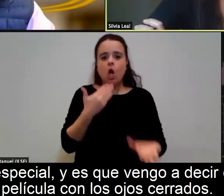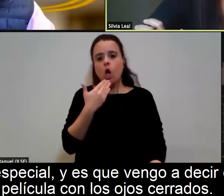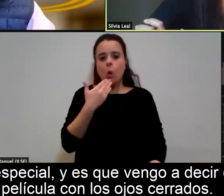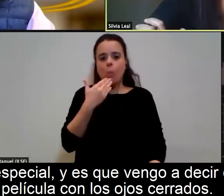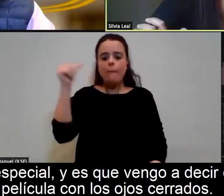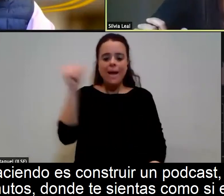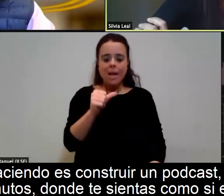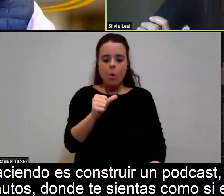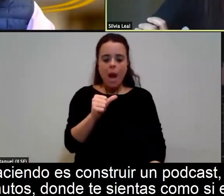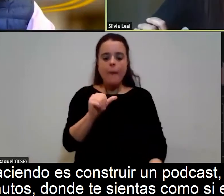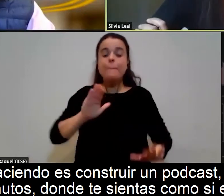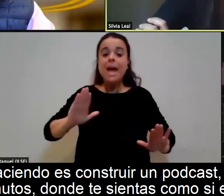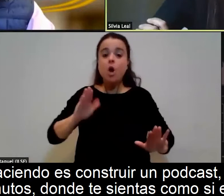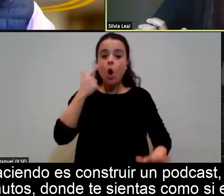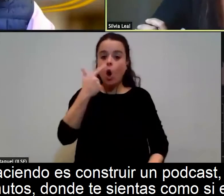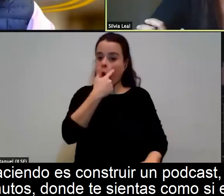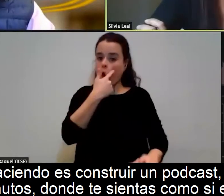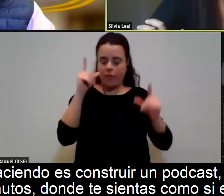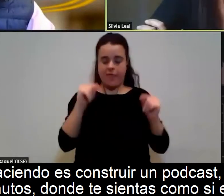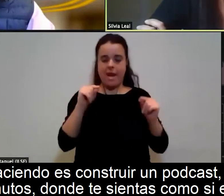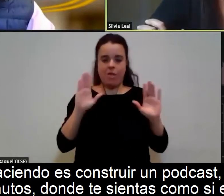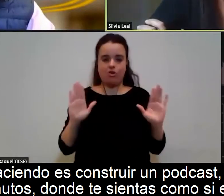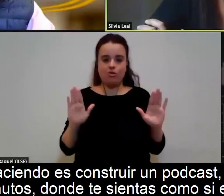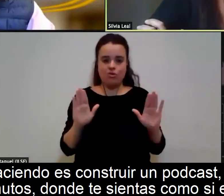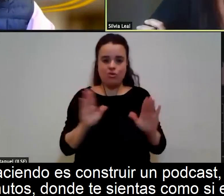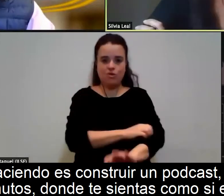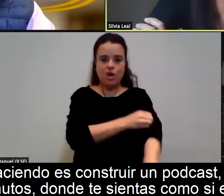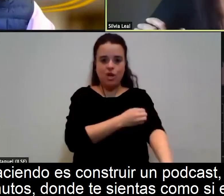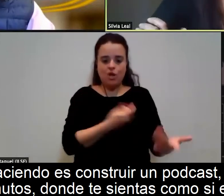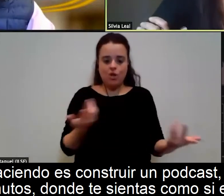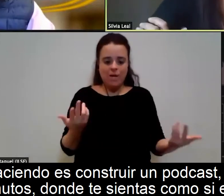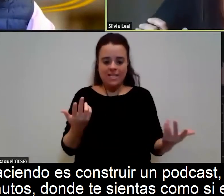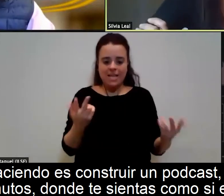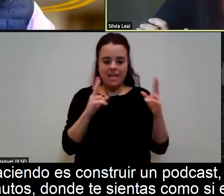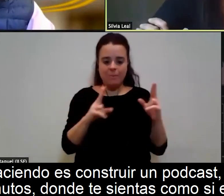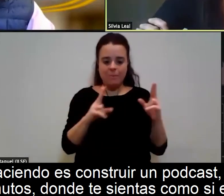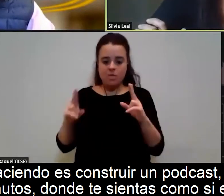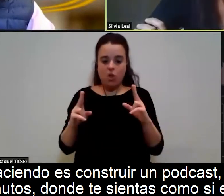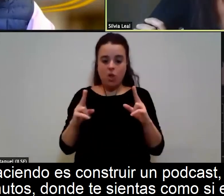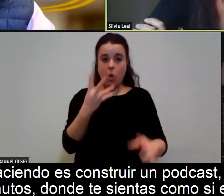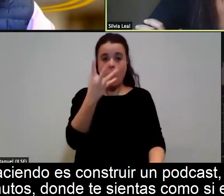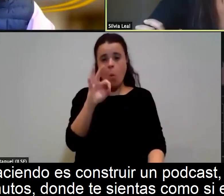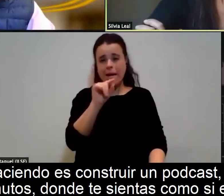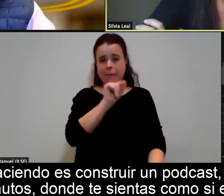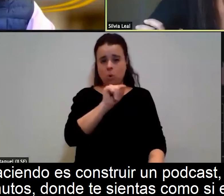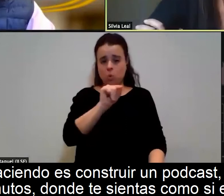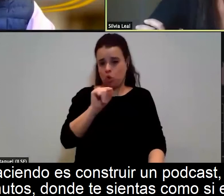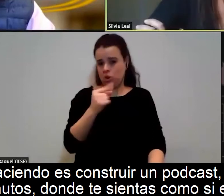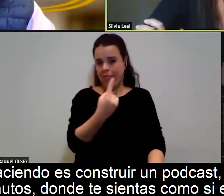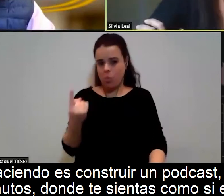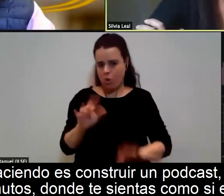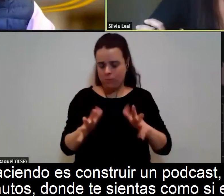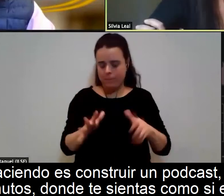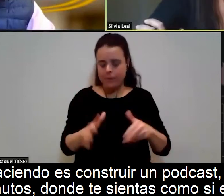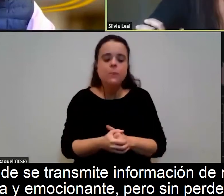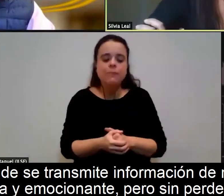¿no? Entonces, lo que estamos haciendo es construir un podcast de cada episodio de unos 40 minutos, donde te sientas